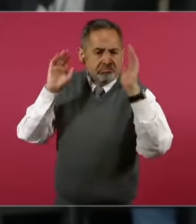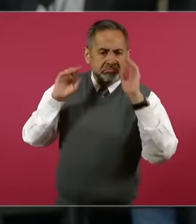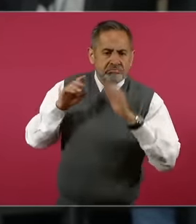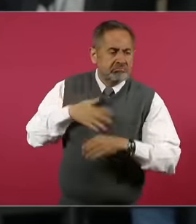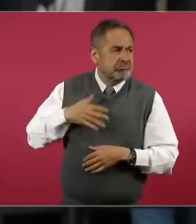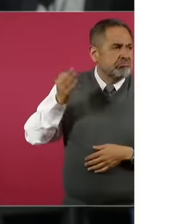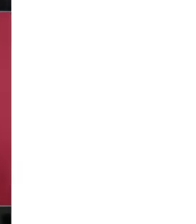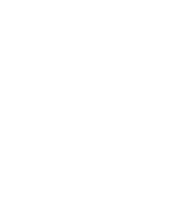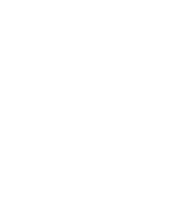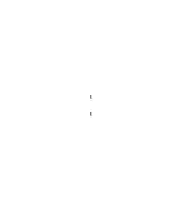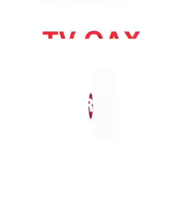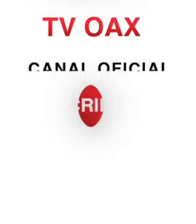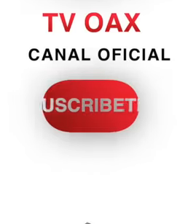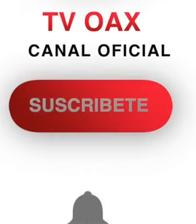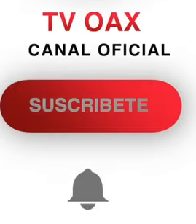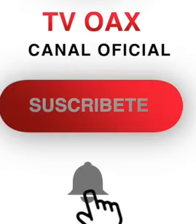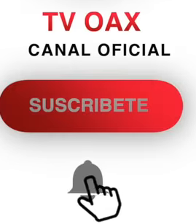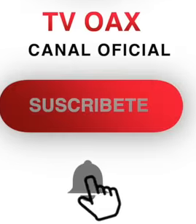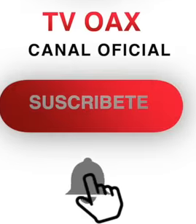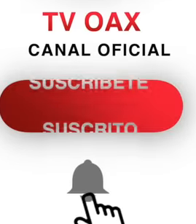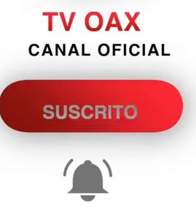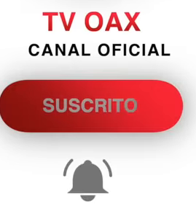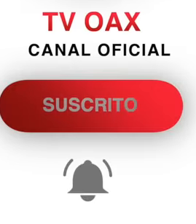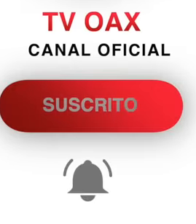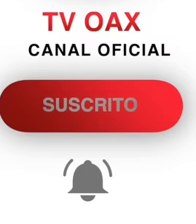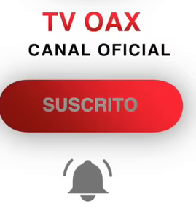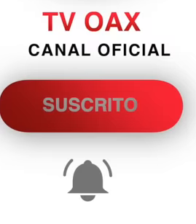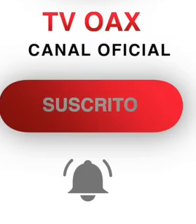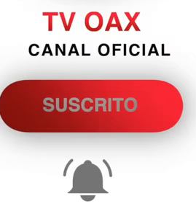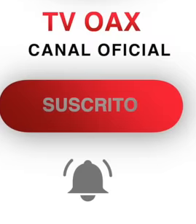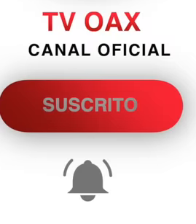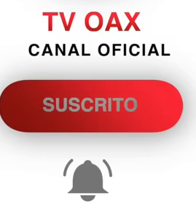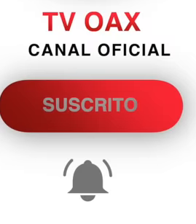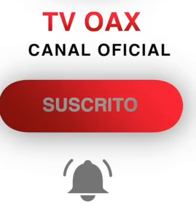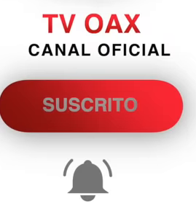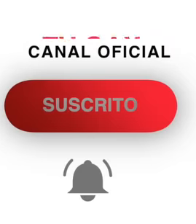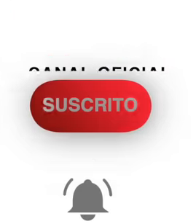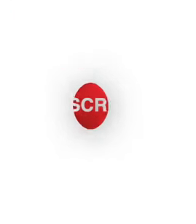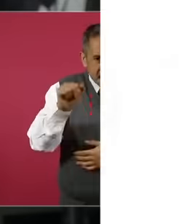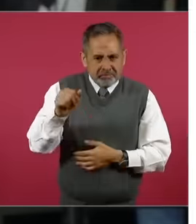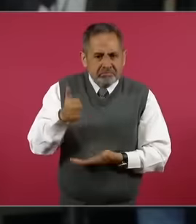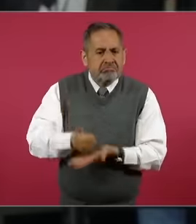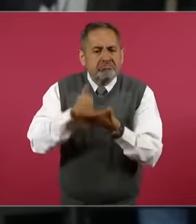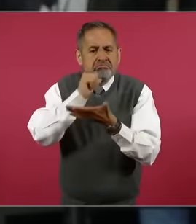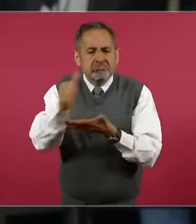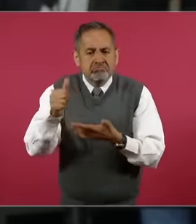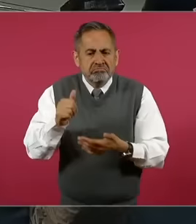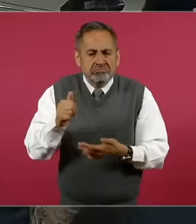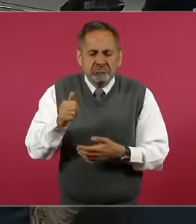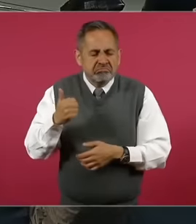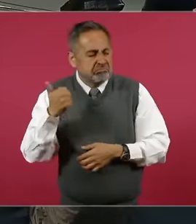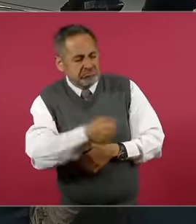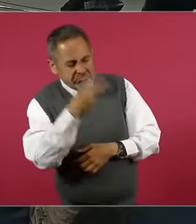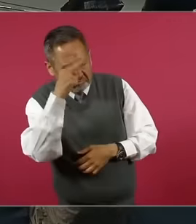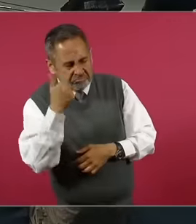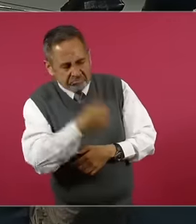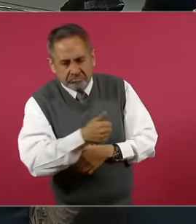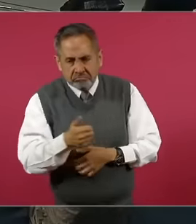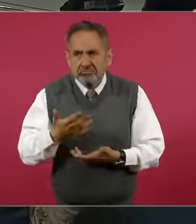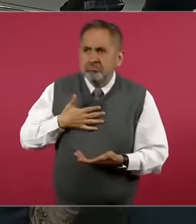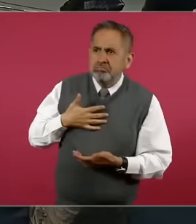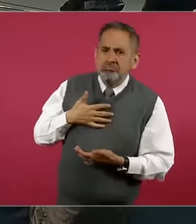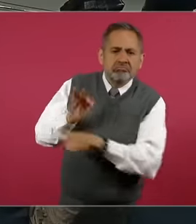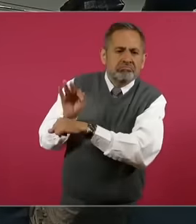aceptar la extraditación de Tomás Herón de Lucio sobre el caso Ayotzinapa. Y ahí, yo no sé,